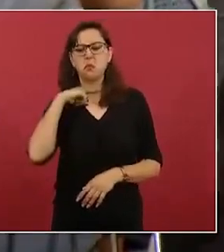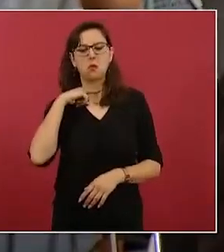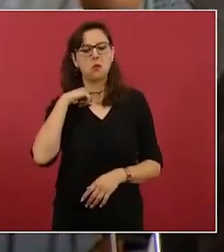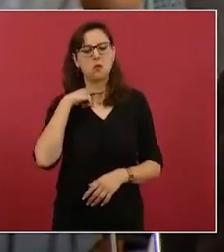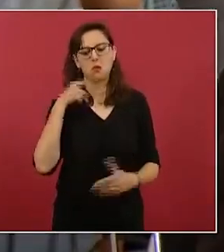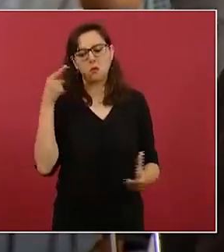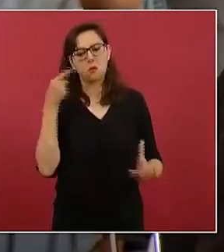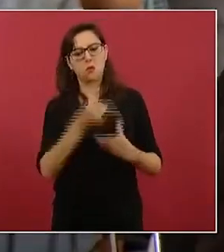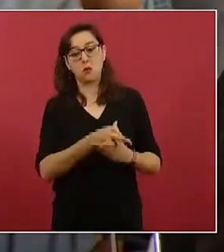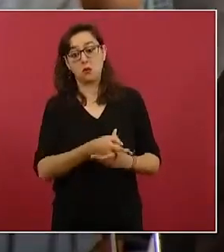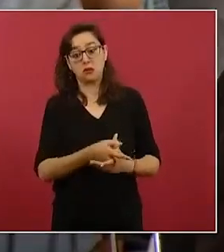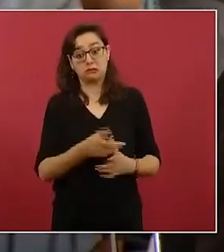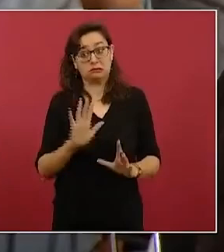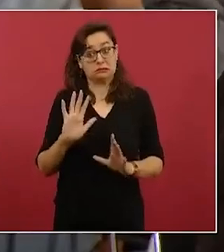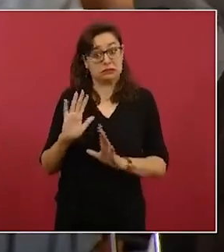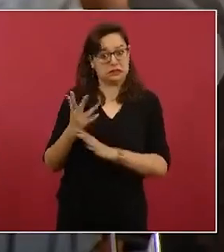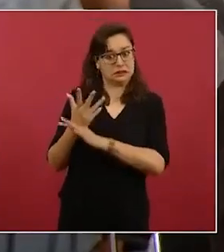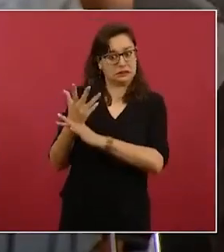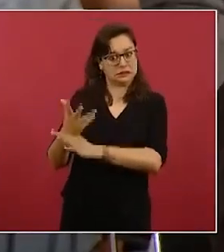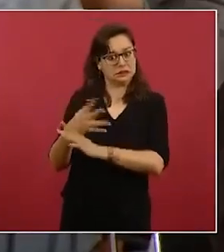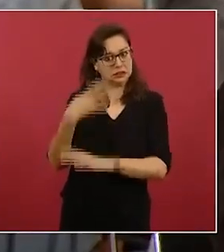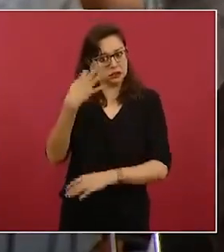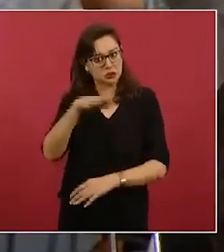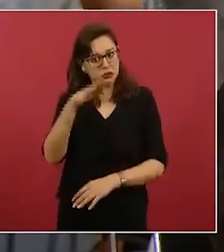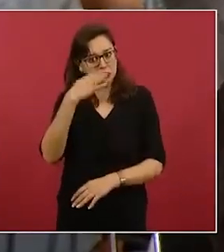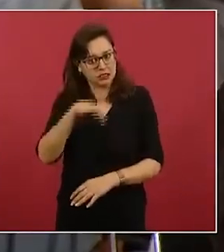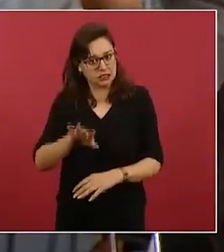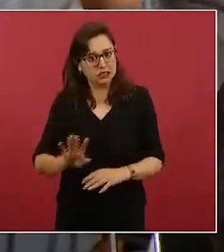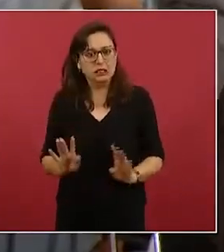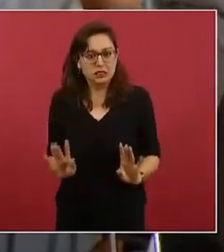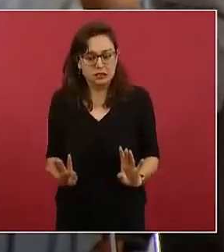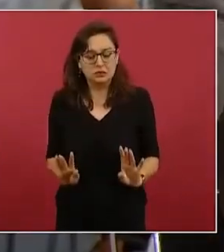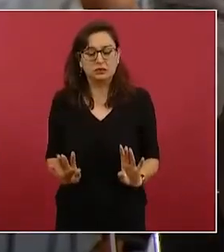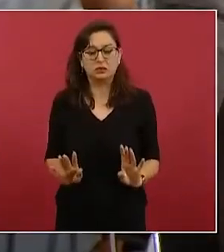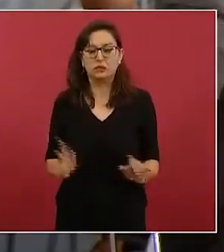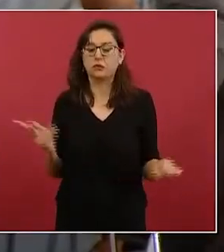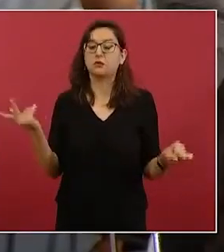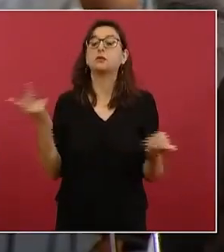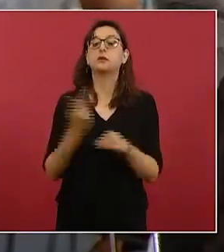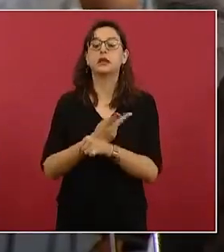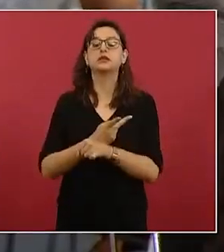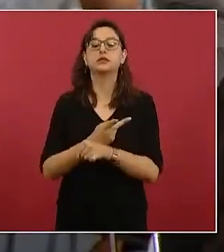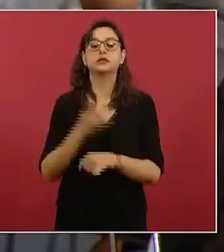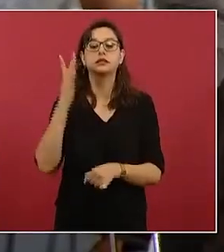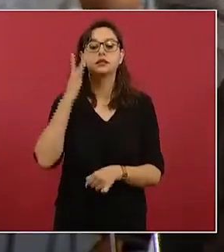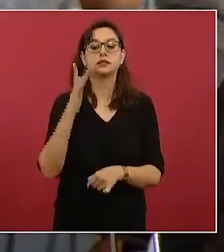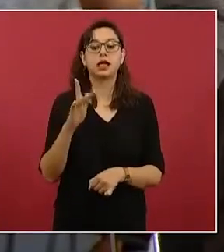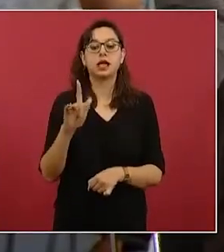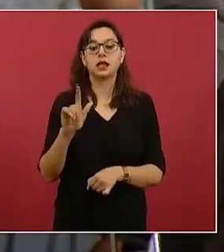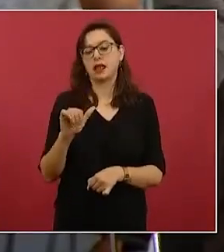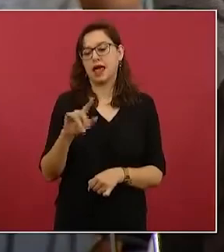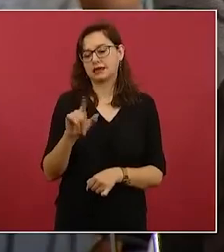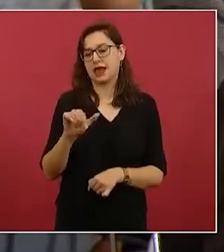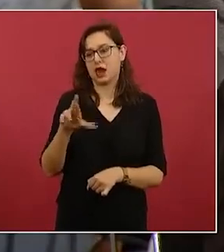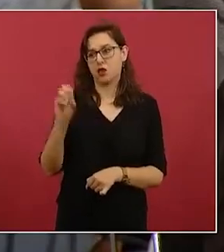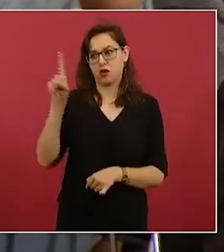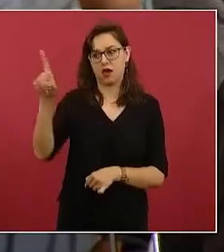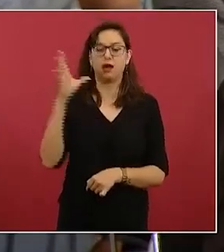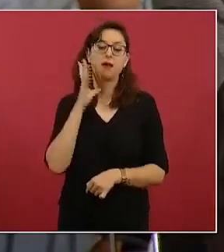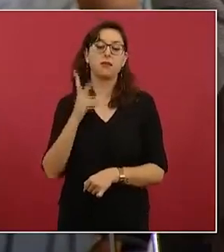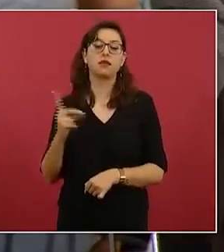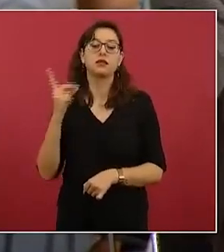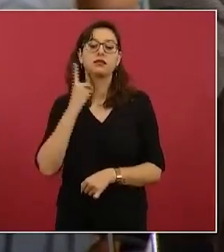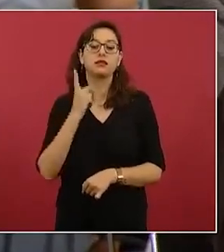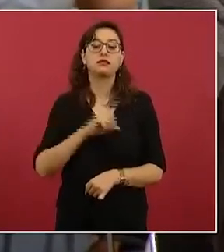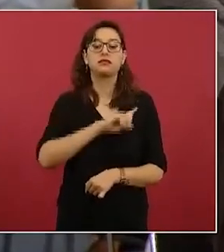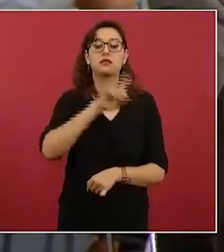este desarrollo en San Lázaro y a la par de lo que pues se prevé en la Suprema Corte, en